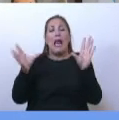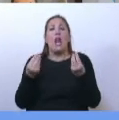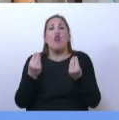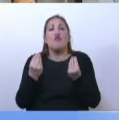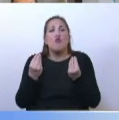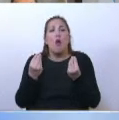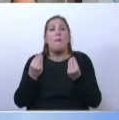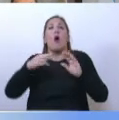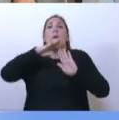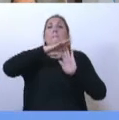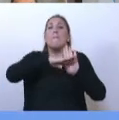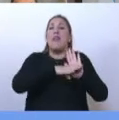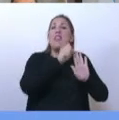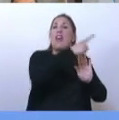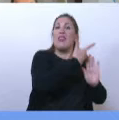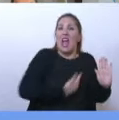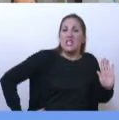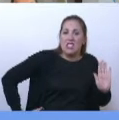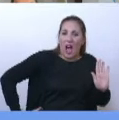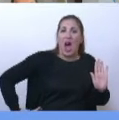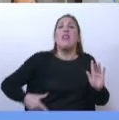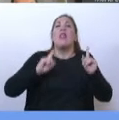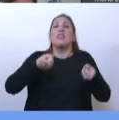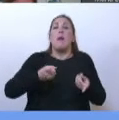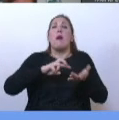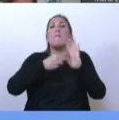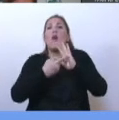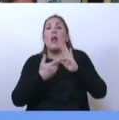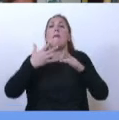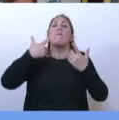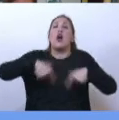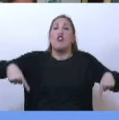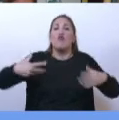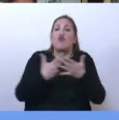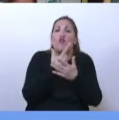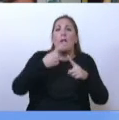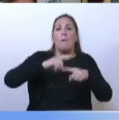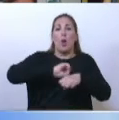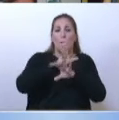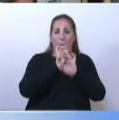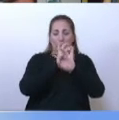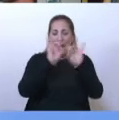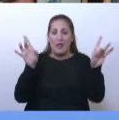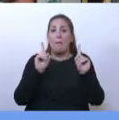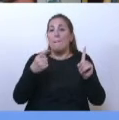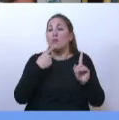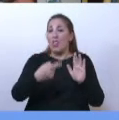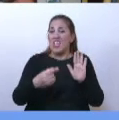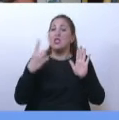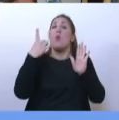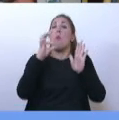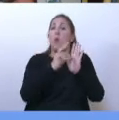adoptadas por el estado y los efectos de la pandemia eso dice en uno de los puntos de